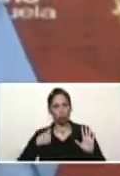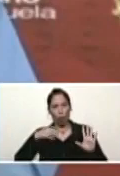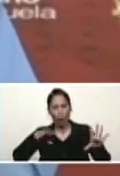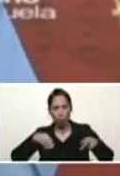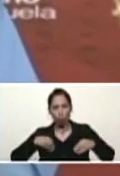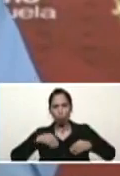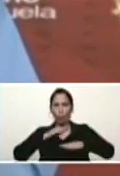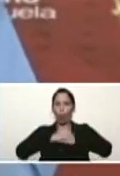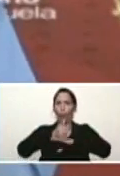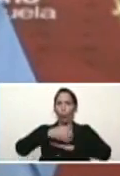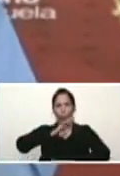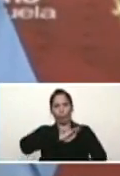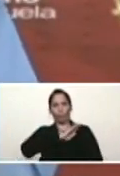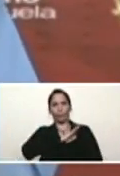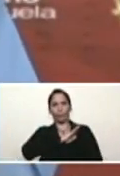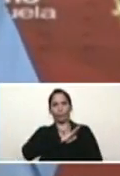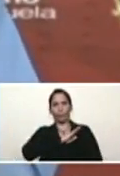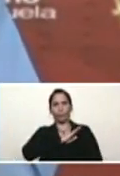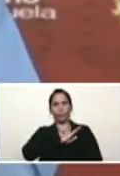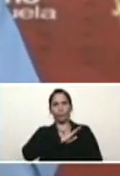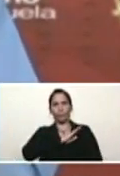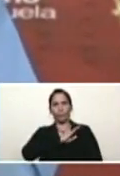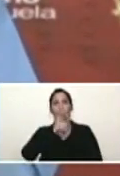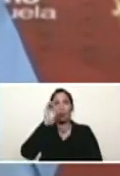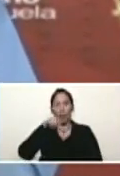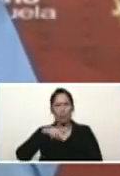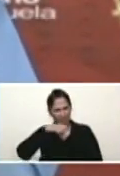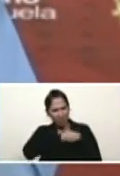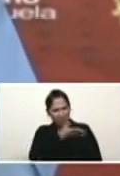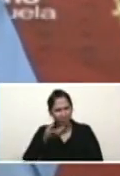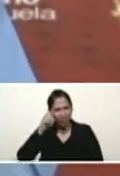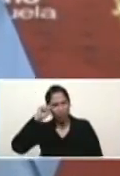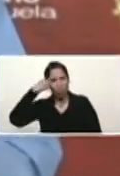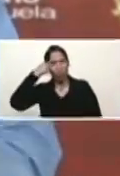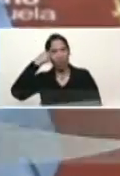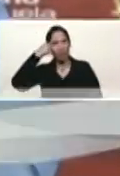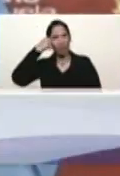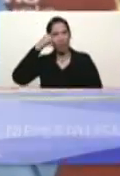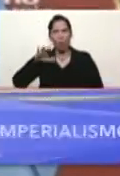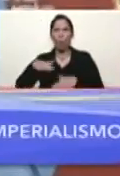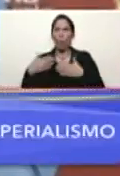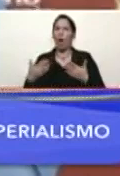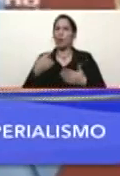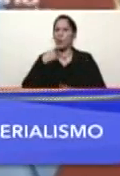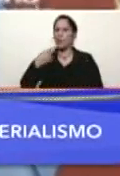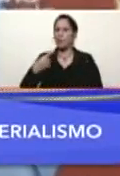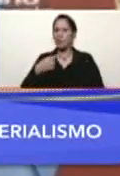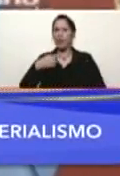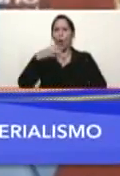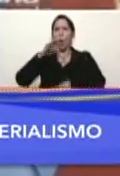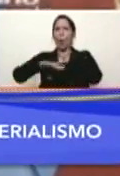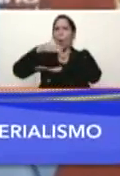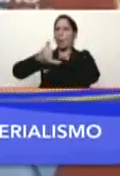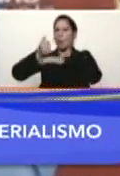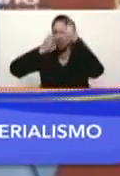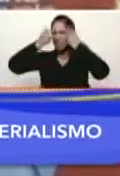culpa. Así decían también, ¿se acuerdan ustedes? Culpa de Chávez, decían.